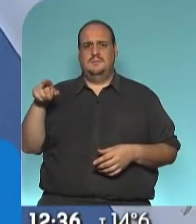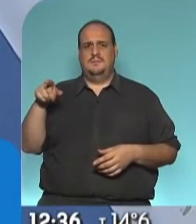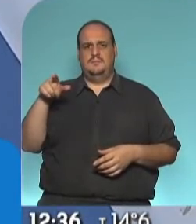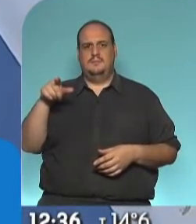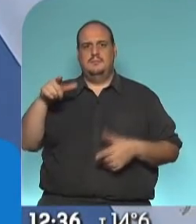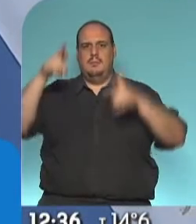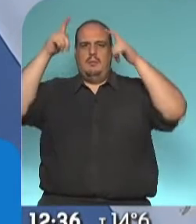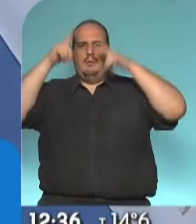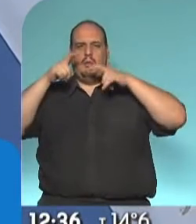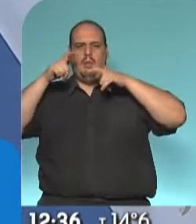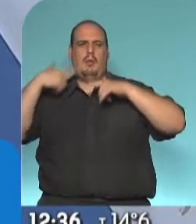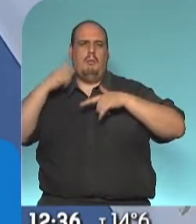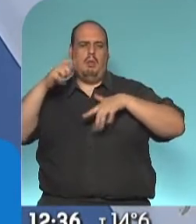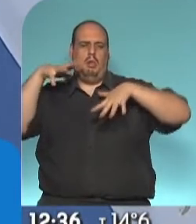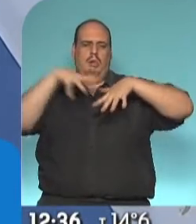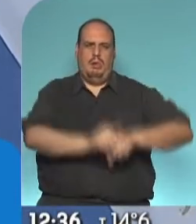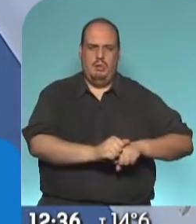el Imperio Español.